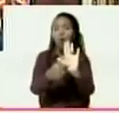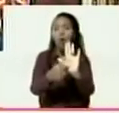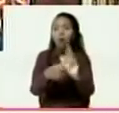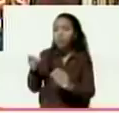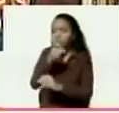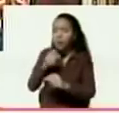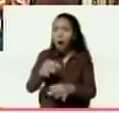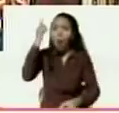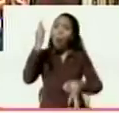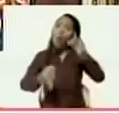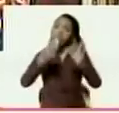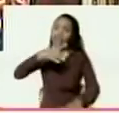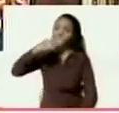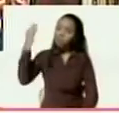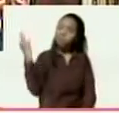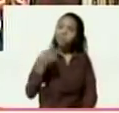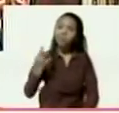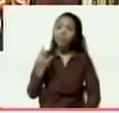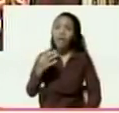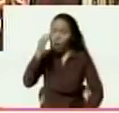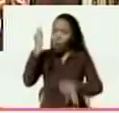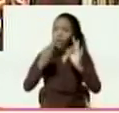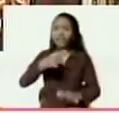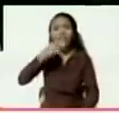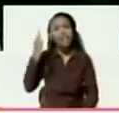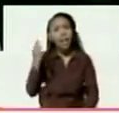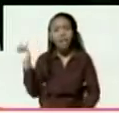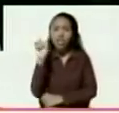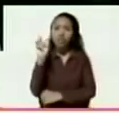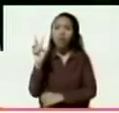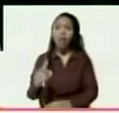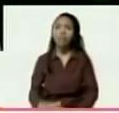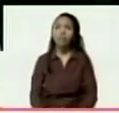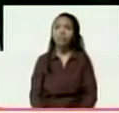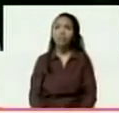la justicia de verdad, la justicia verdadera para Venezuela.